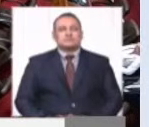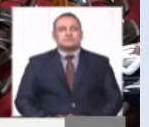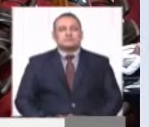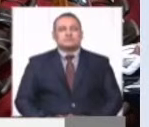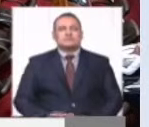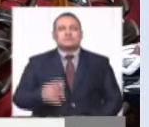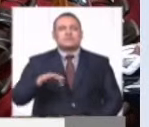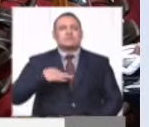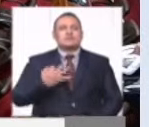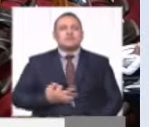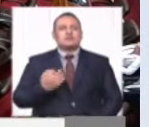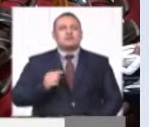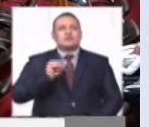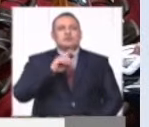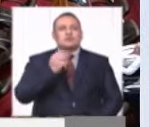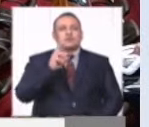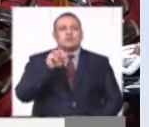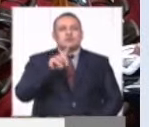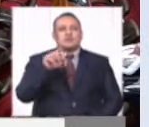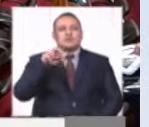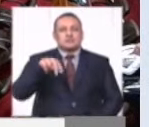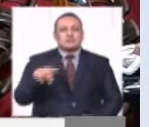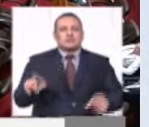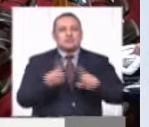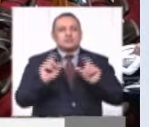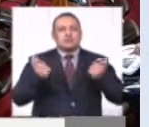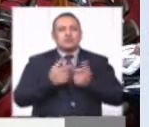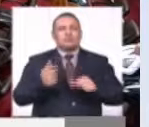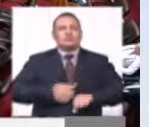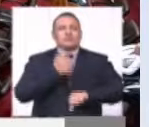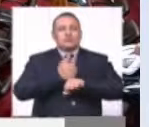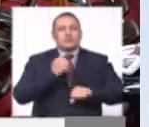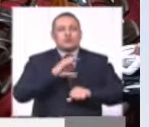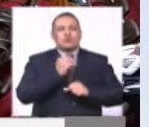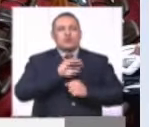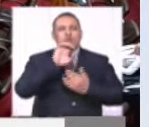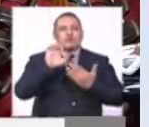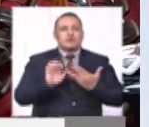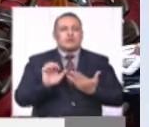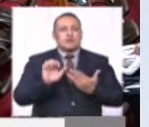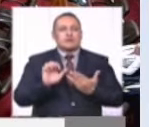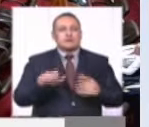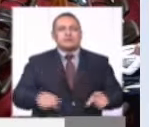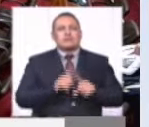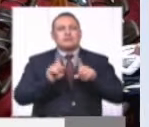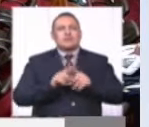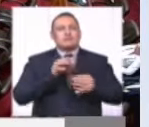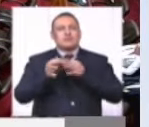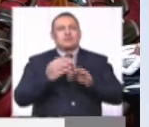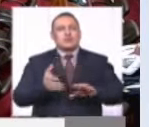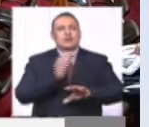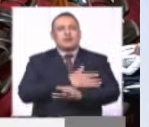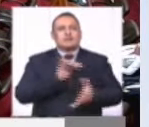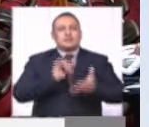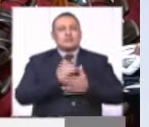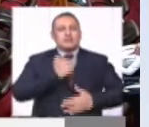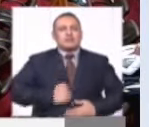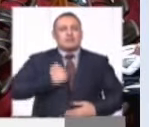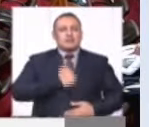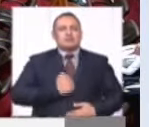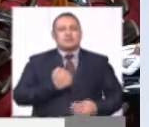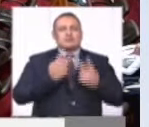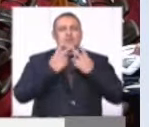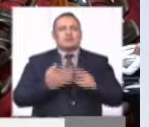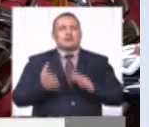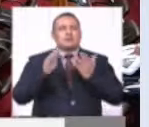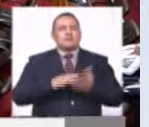El señor Adrián Sen, como comisionado ante la OEA, manifestó que las lamentables